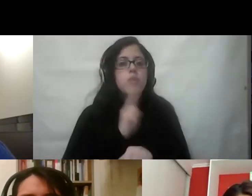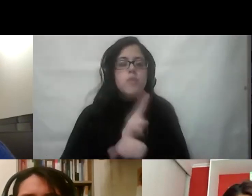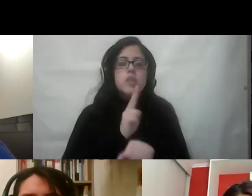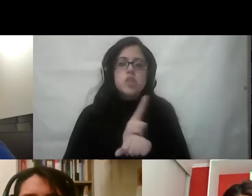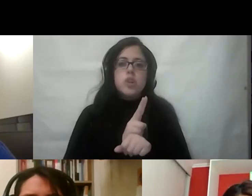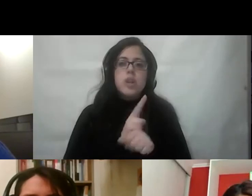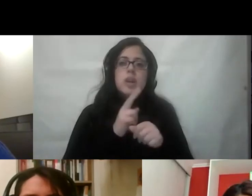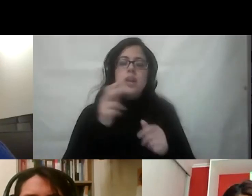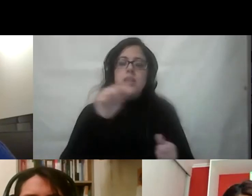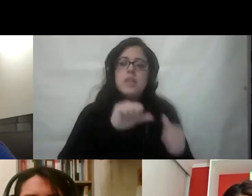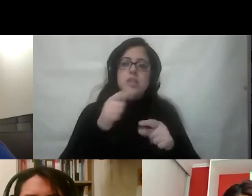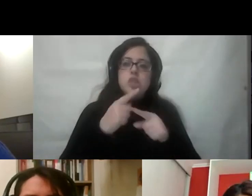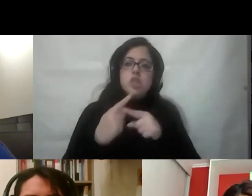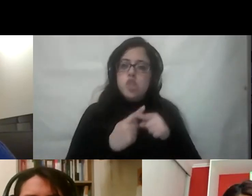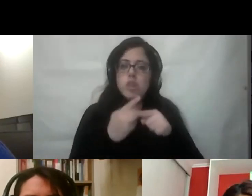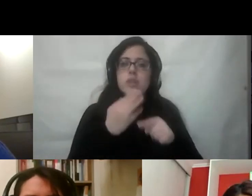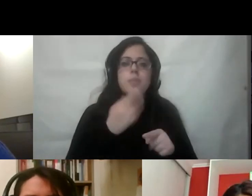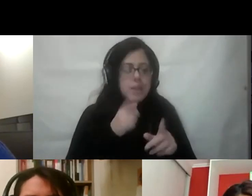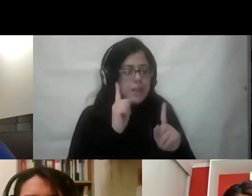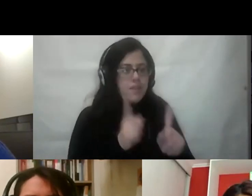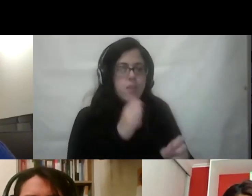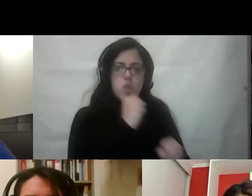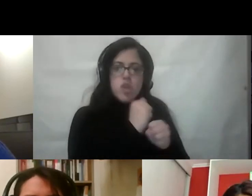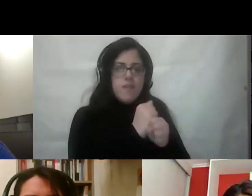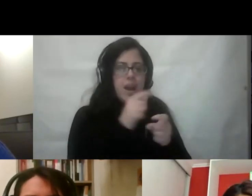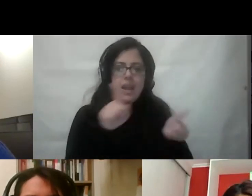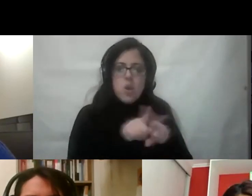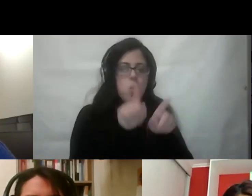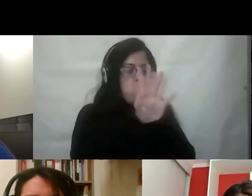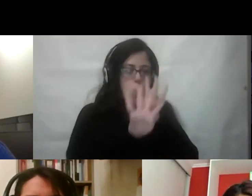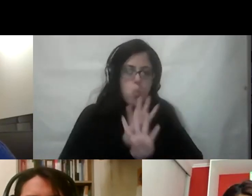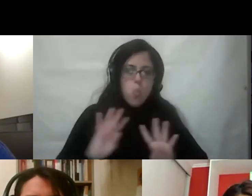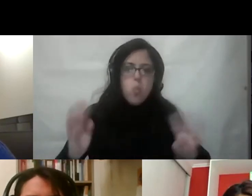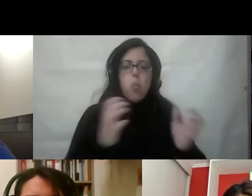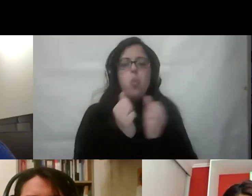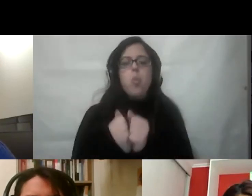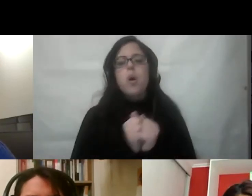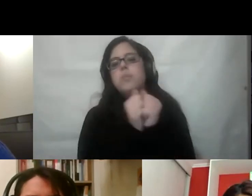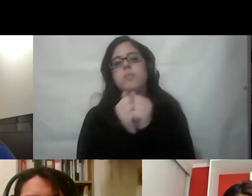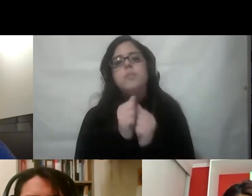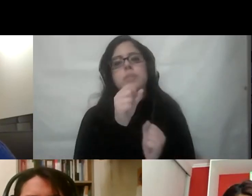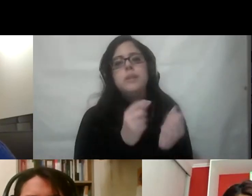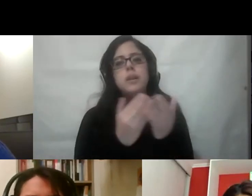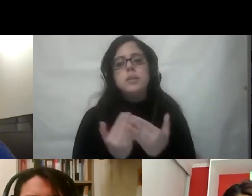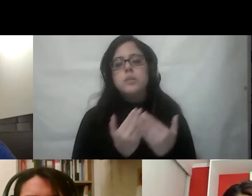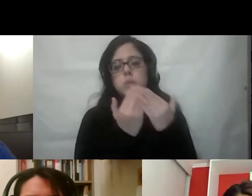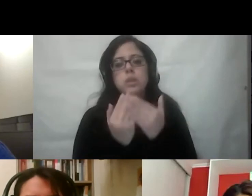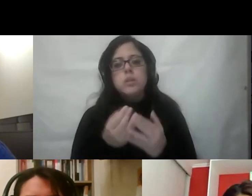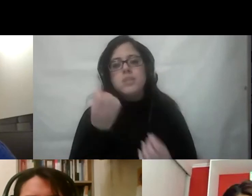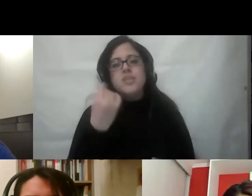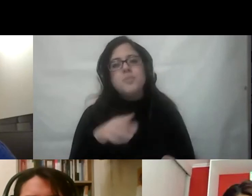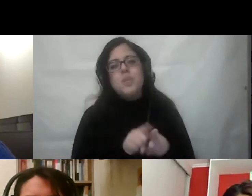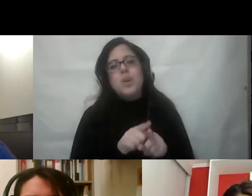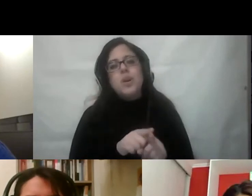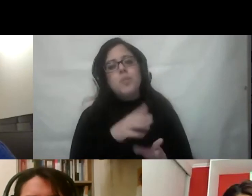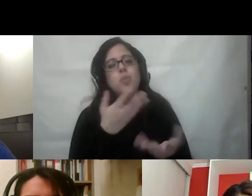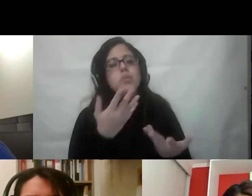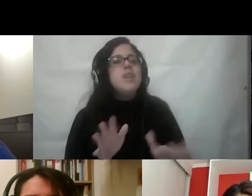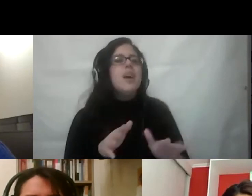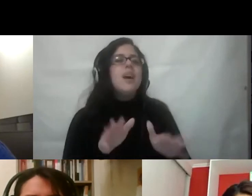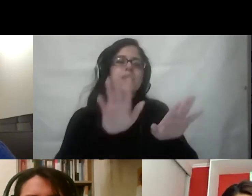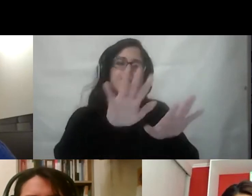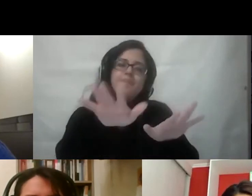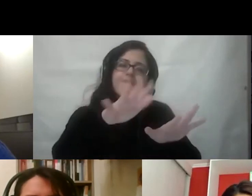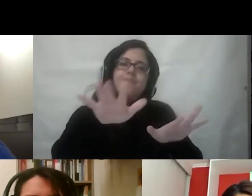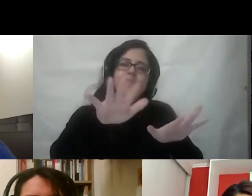línea, tenemos que estar en esa primera línea de acompañar a nuestros estudiantes, pero no solo hacerles cariño, ¿ya? Yo entiendo, digamos, esa